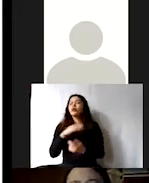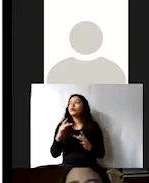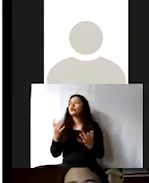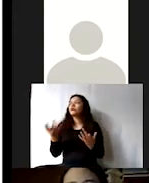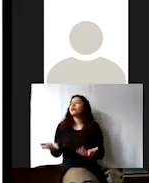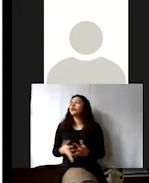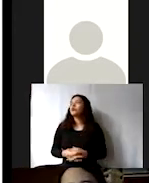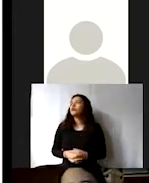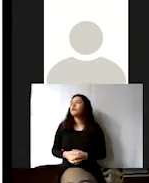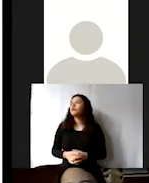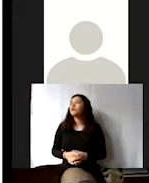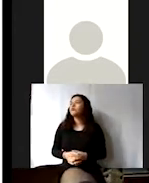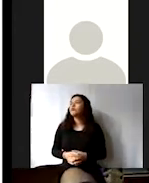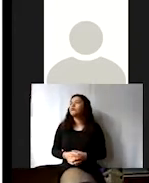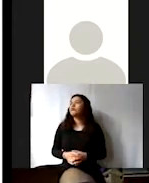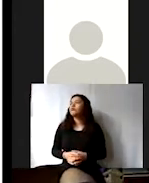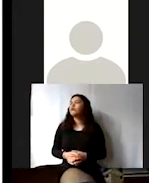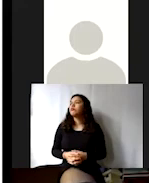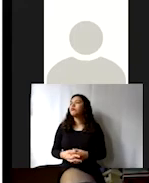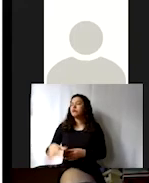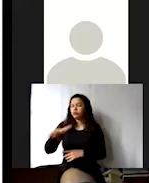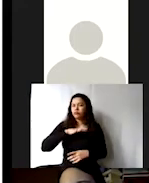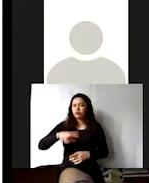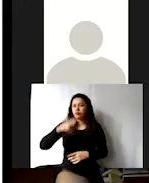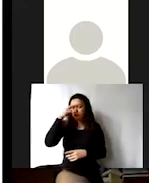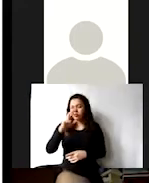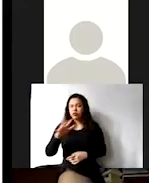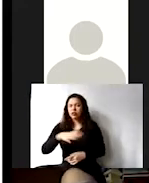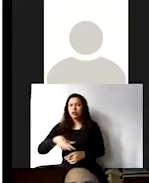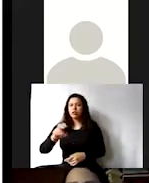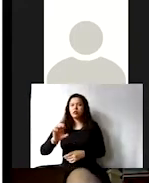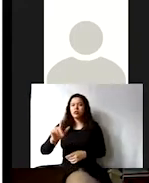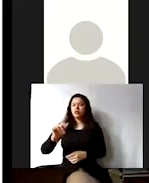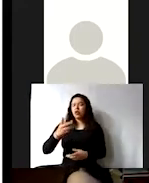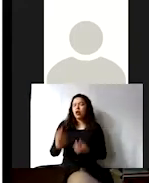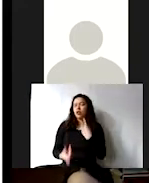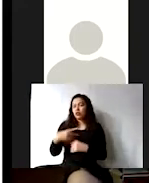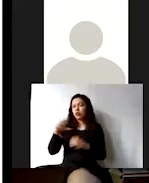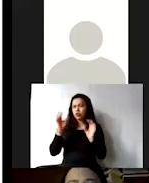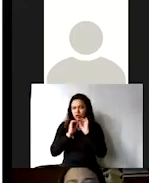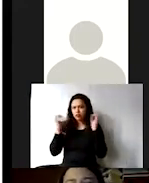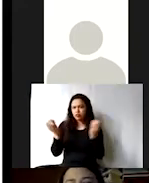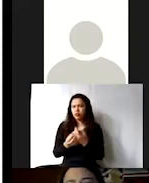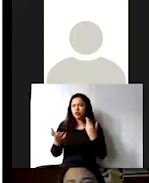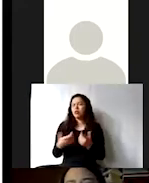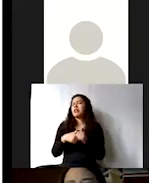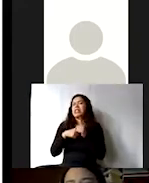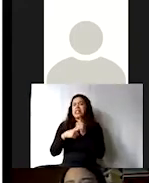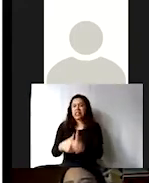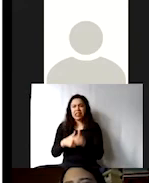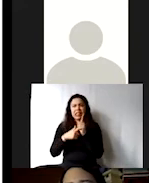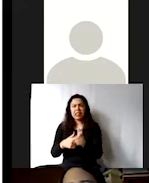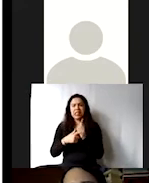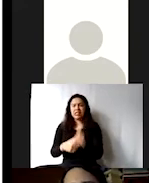espacio muy claro de México y sociedad civil, pero hay organizaciones que sí están dando seguimiento. Entonces también eso